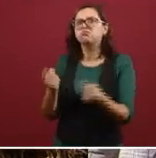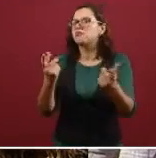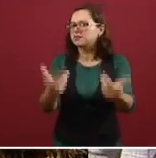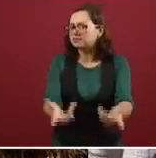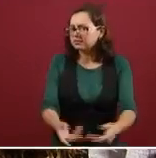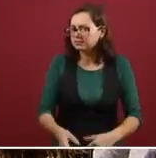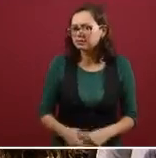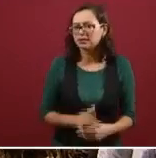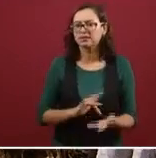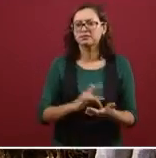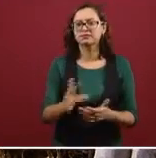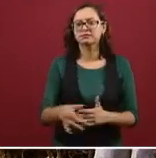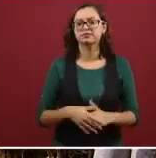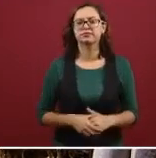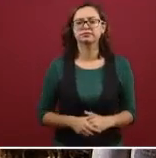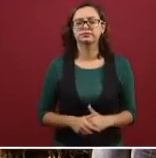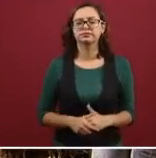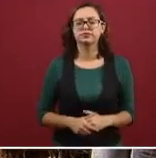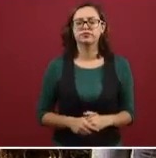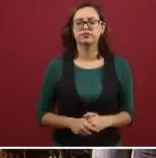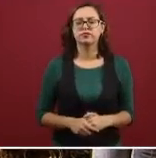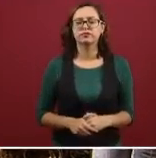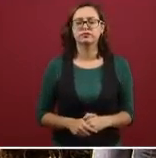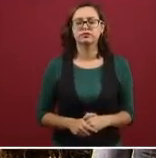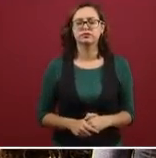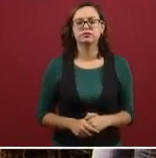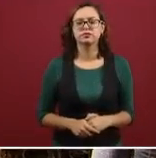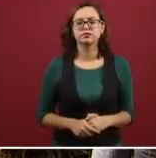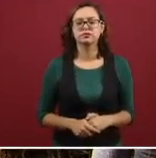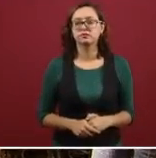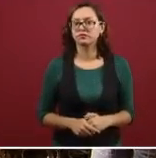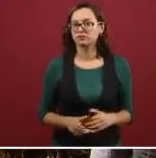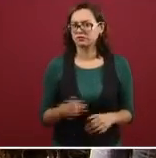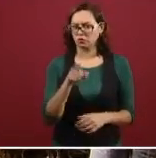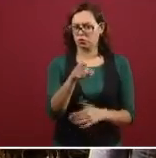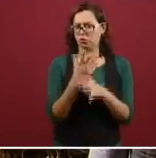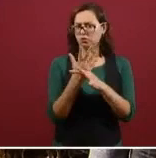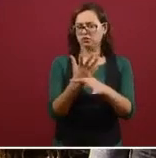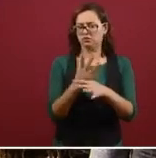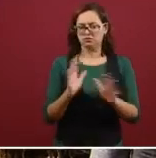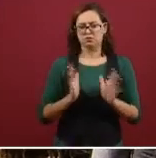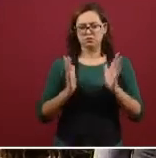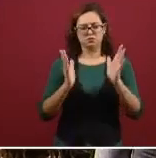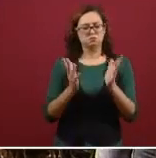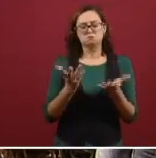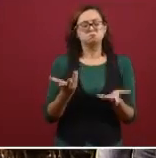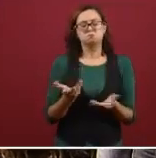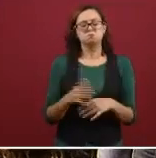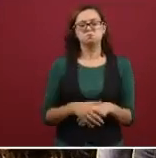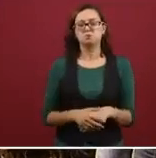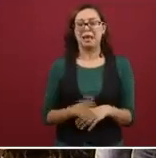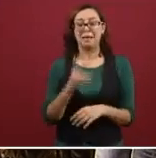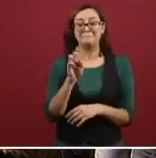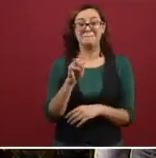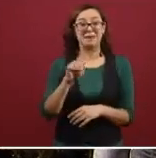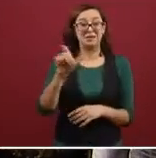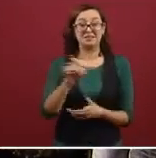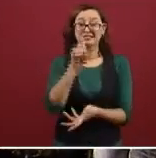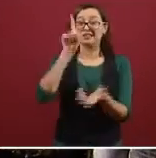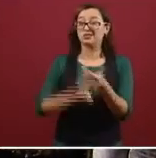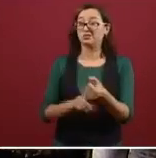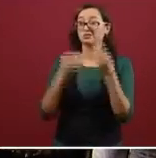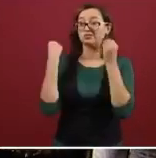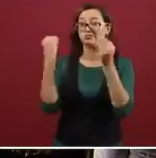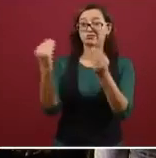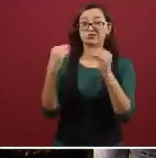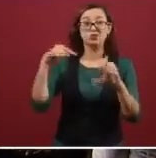respecto? Gracias. Sí, no, concretamente de este caso no. Hay muchos pozos en Pemex que ya